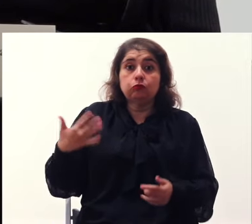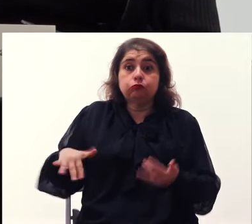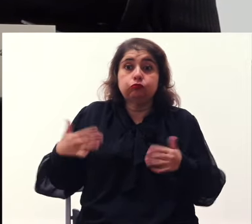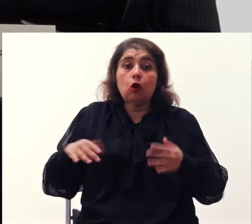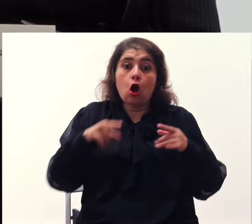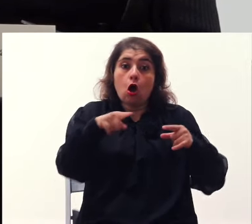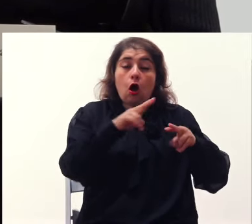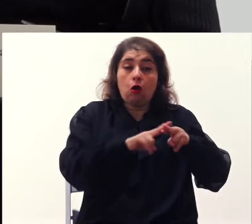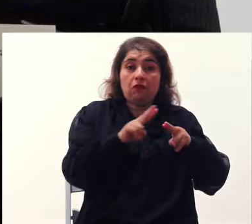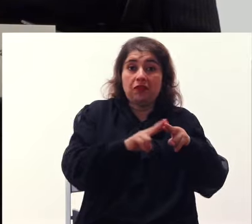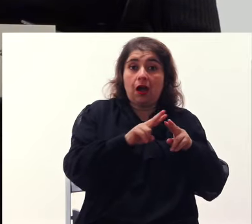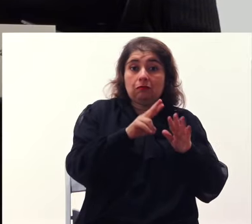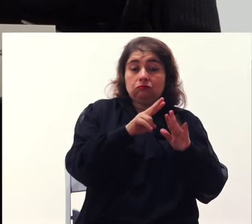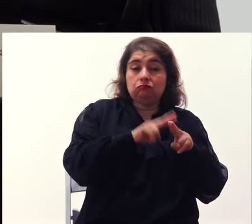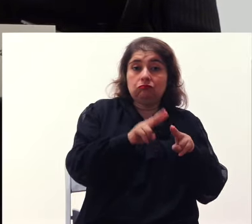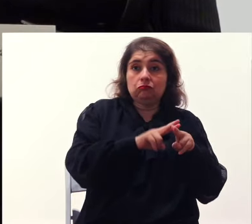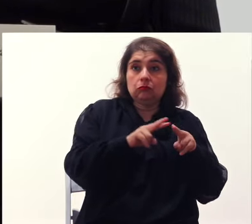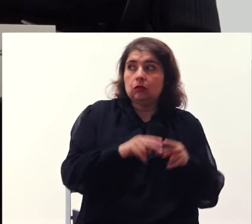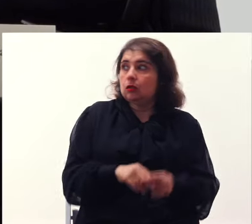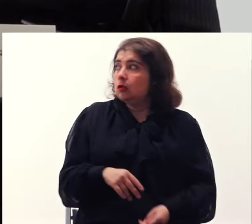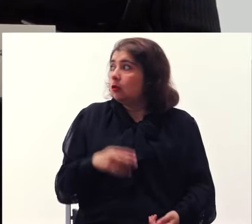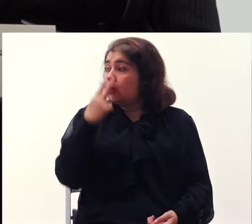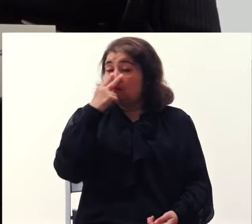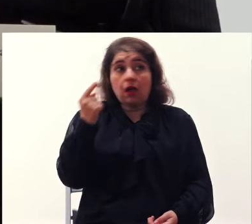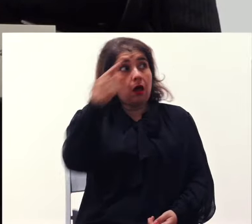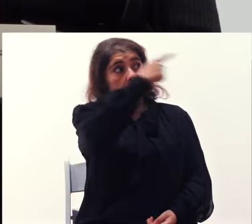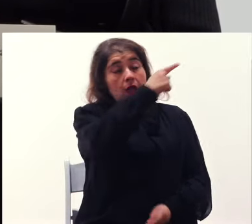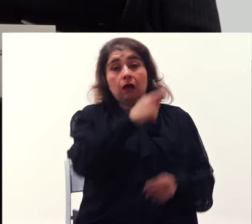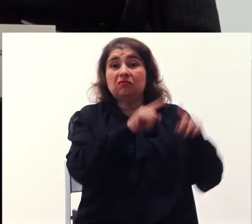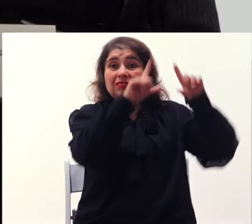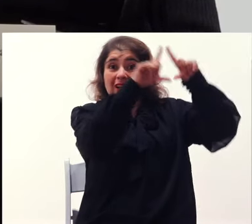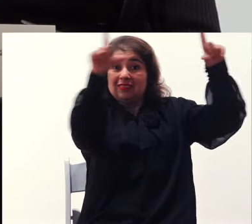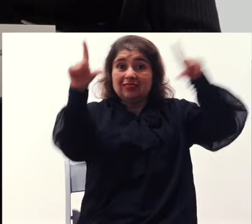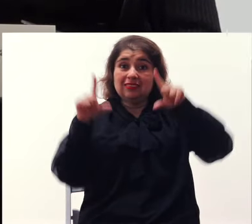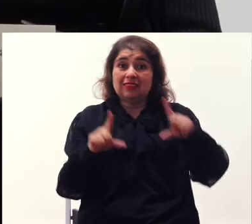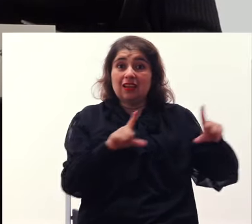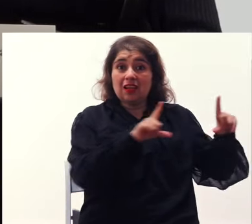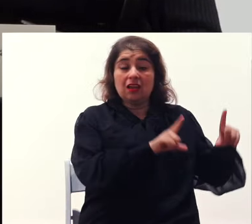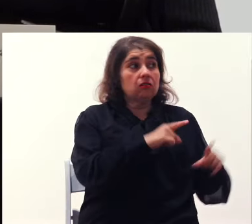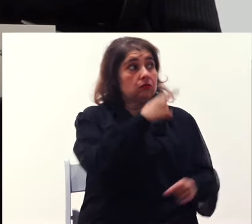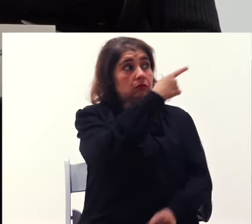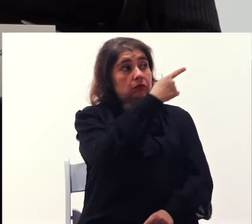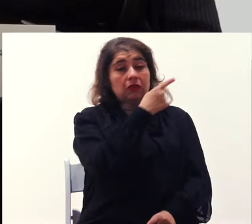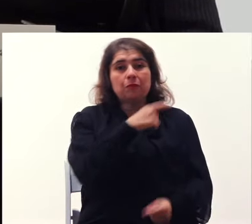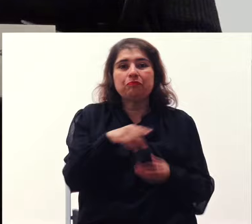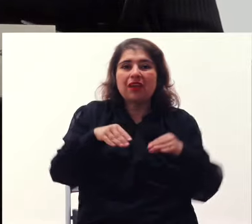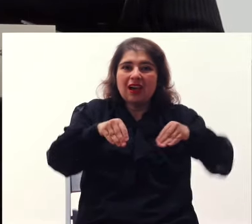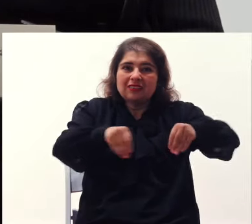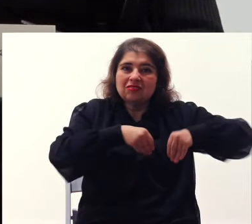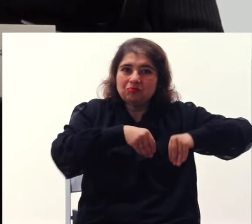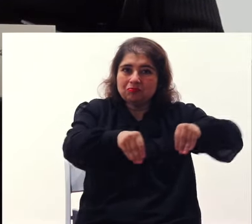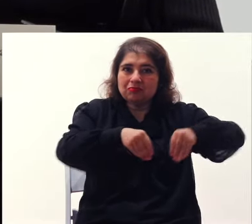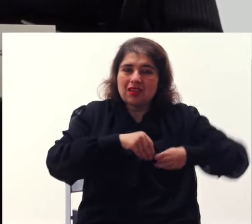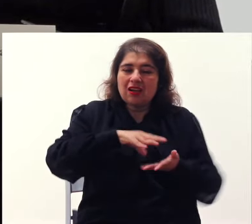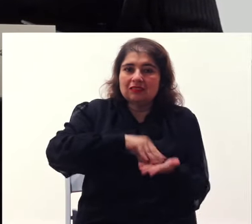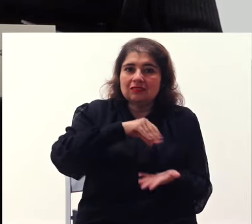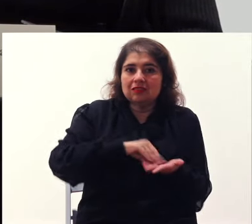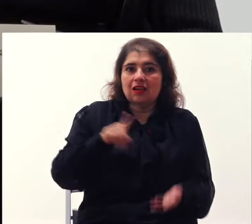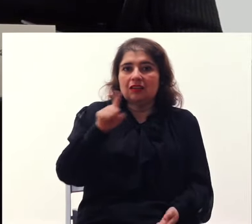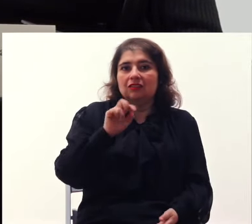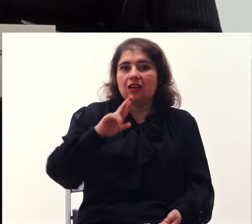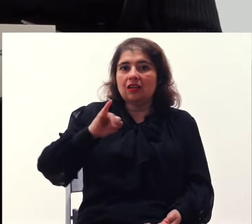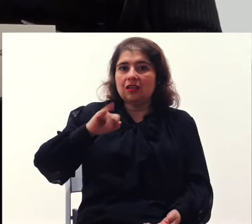un espacio muy importante en su obra. De hecho, con esa serie que nosotros vemos allá, podríamos decir, esa serie, ¿no es cierto?, de